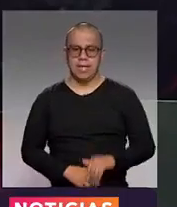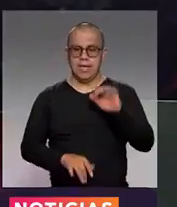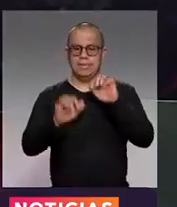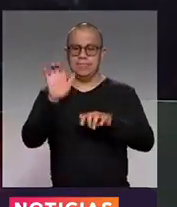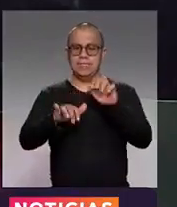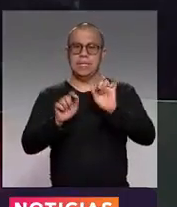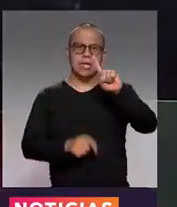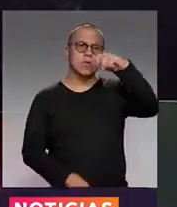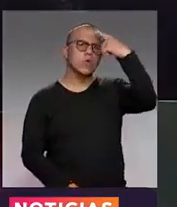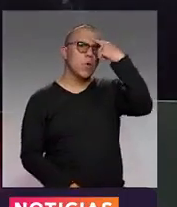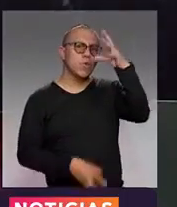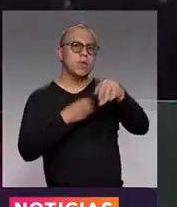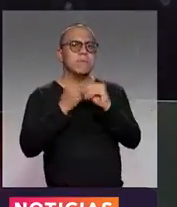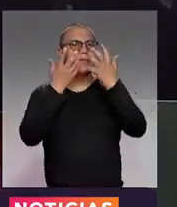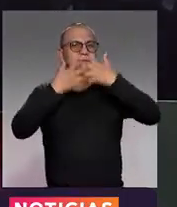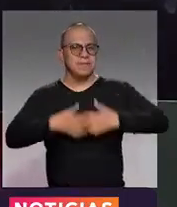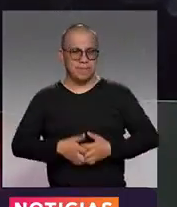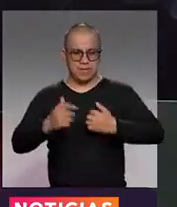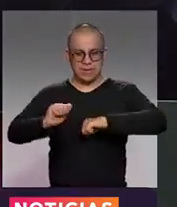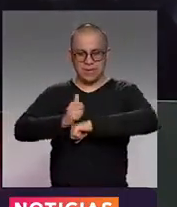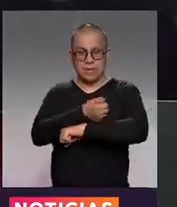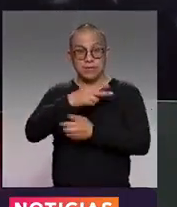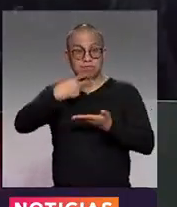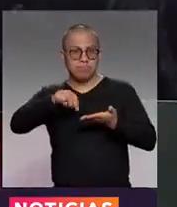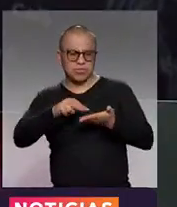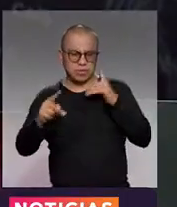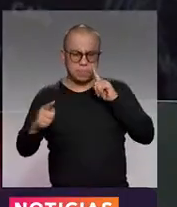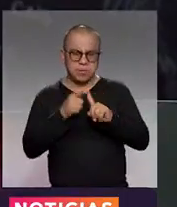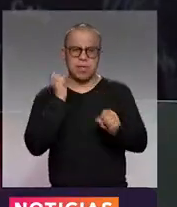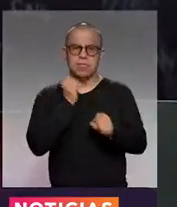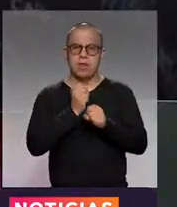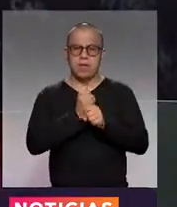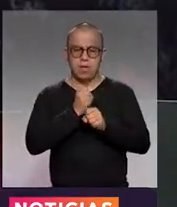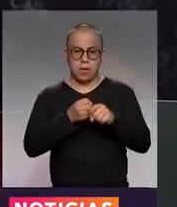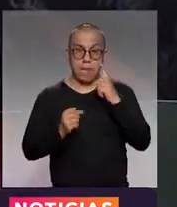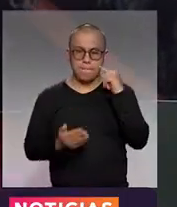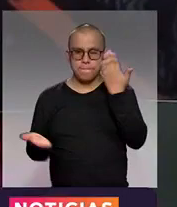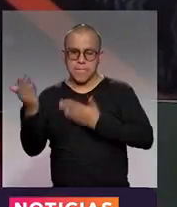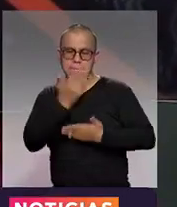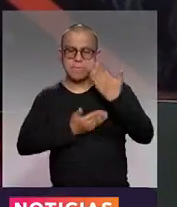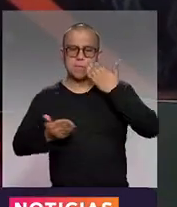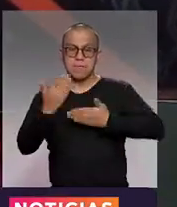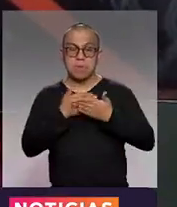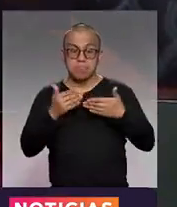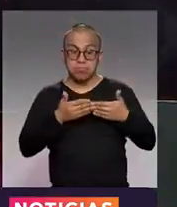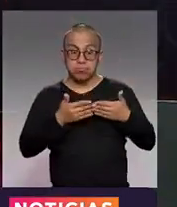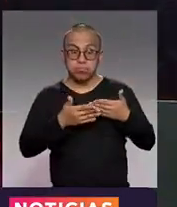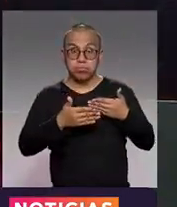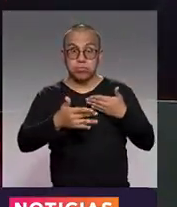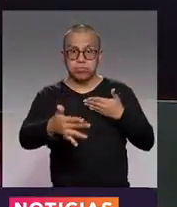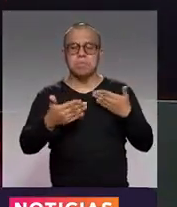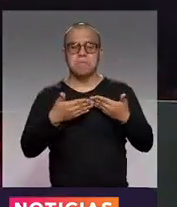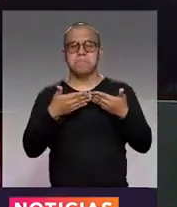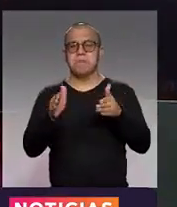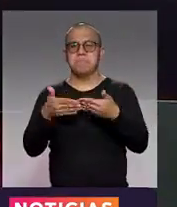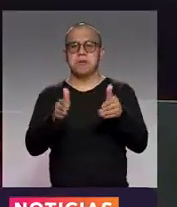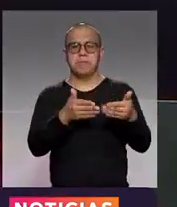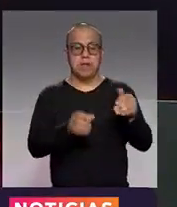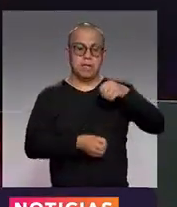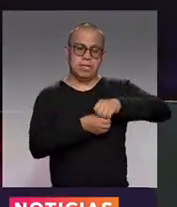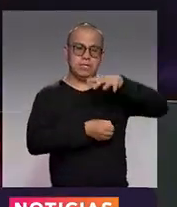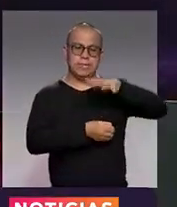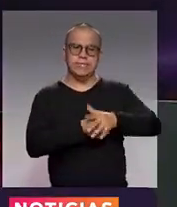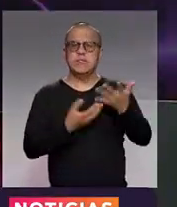El gobierno y los empresarios de discotecas acordaron trabajar en una propuesta de plan piloto para la reapertura de estos establecimientos. El